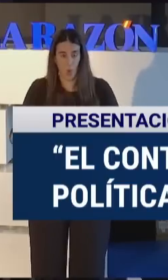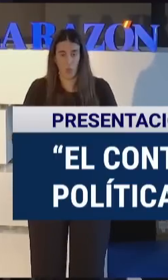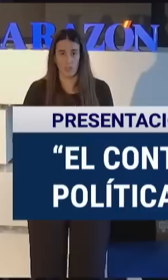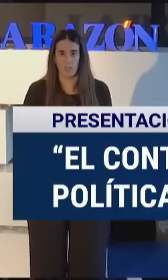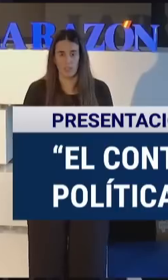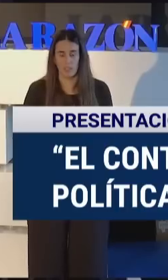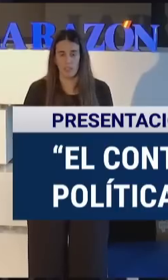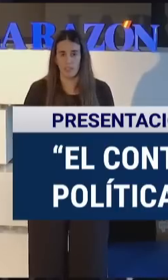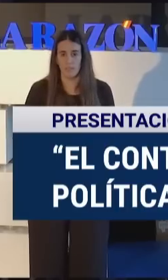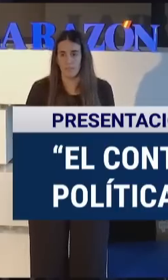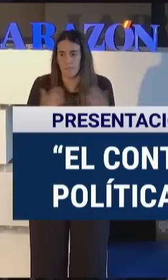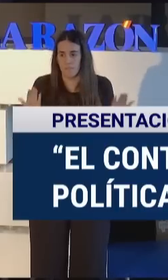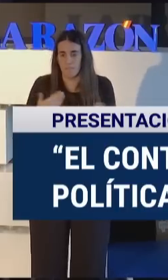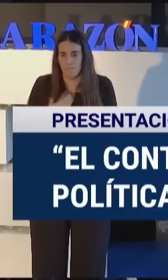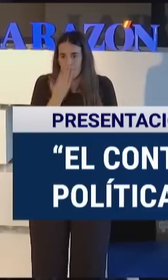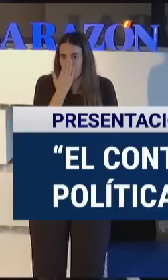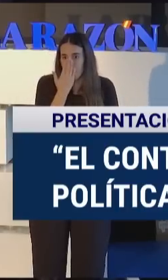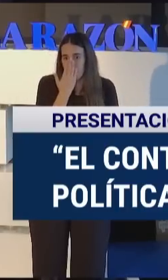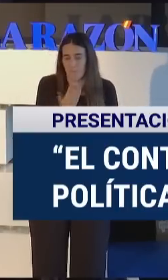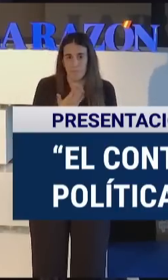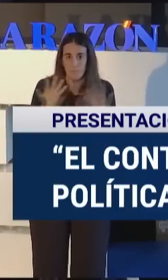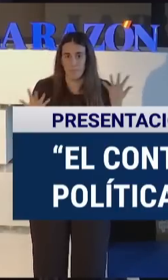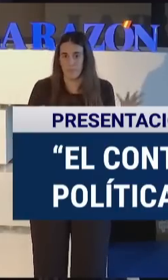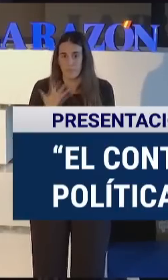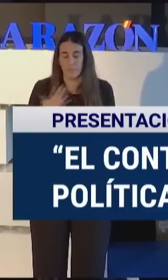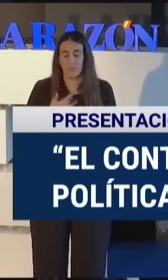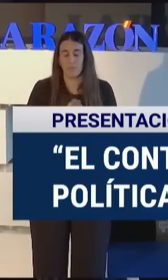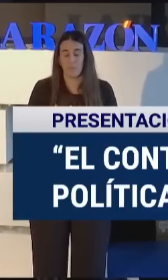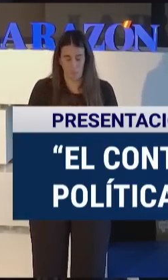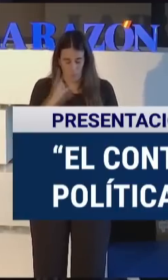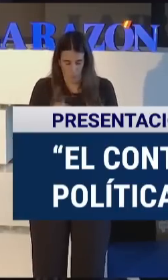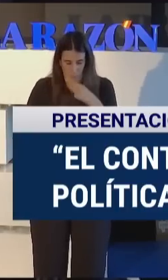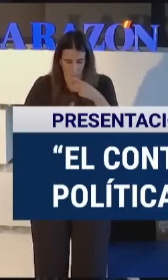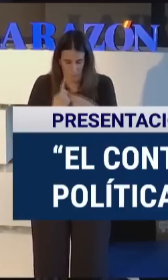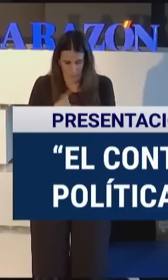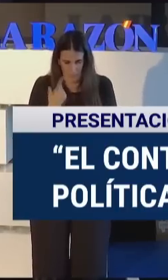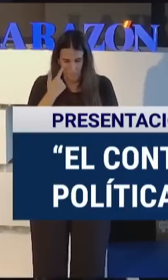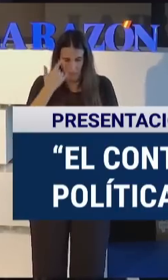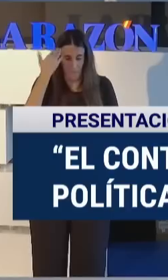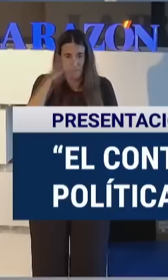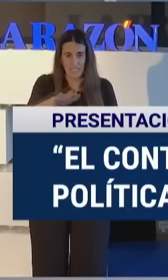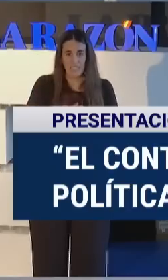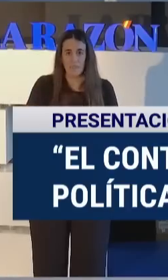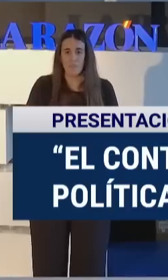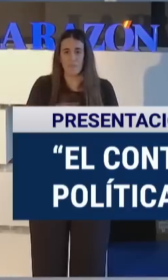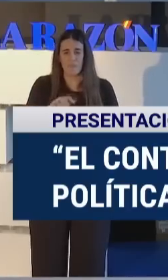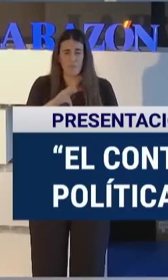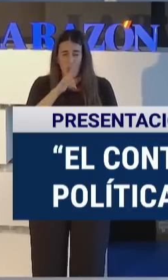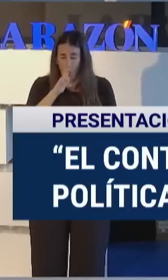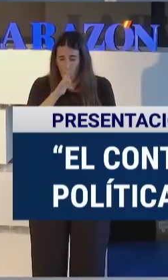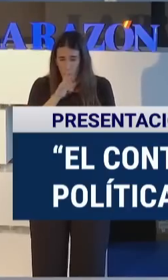entonces no es que... Pero esto, es más, fíjense, terminan siendo más nefastos y